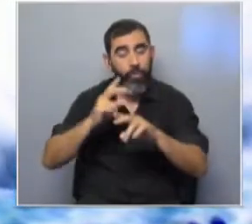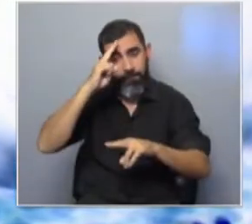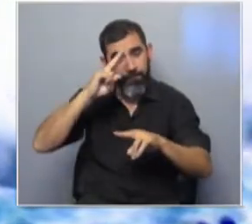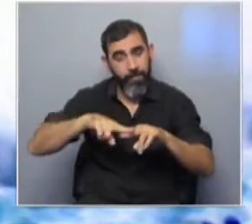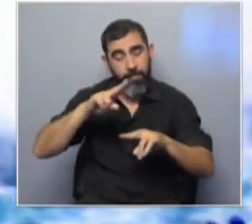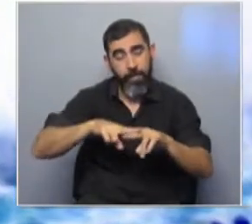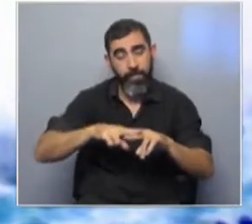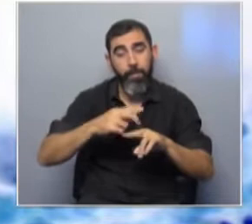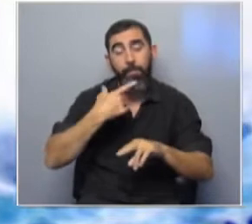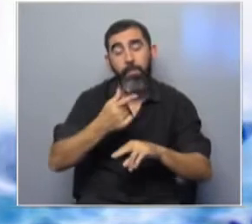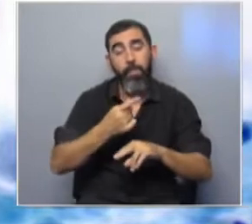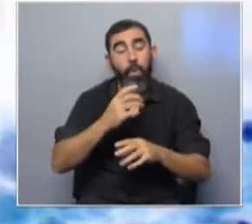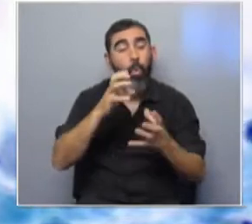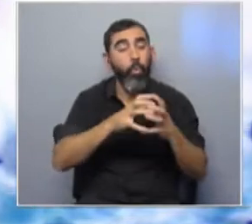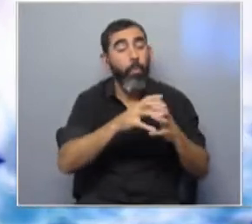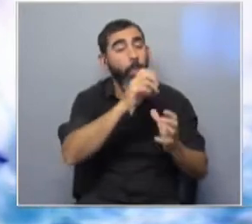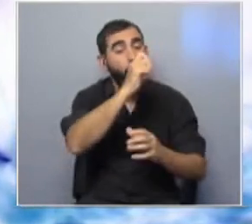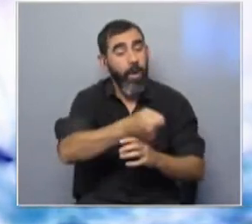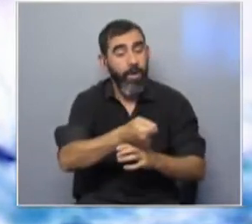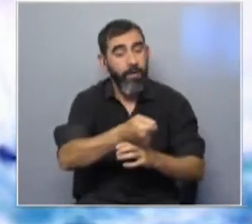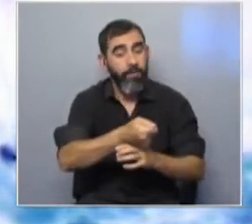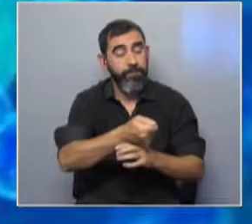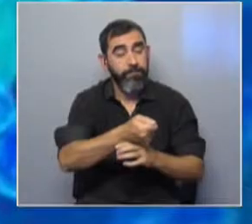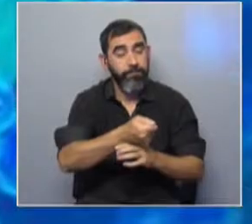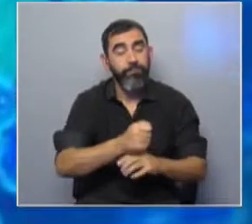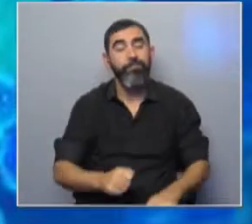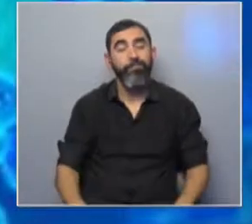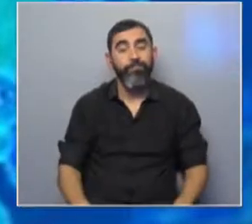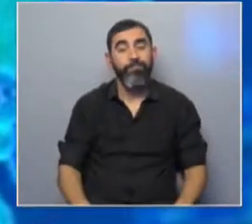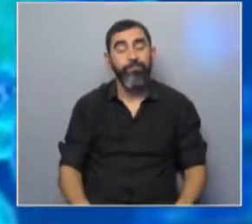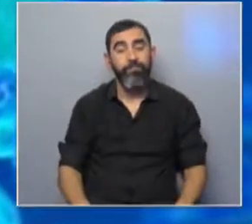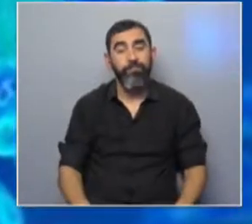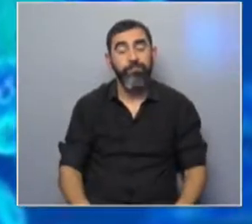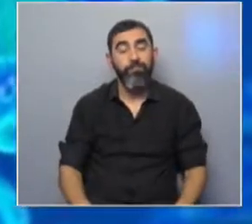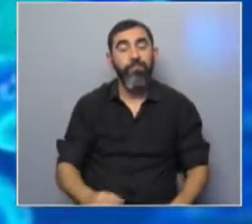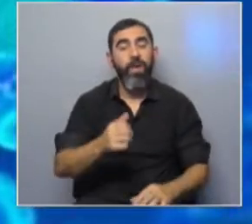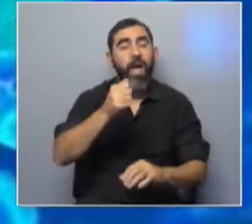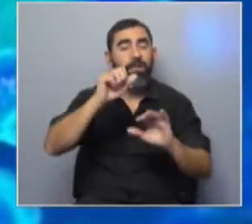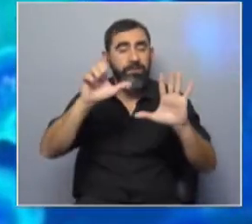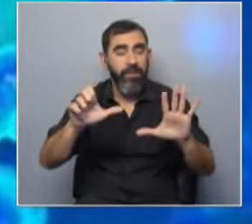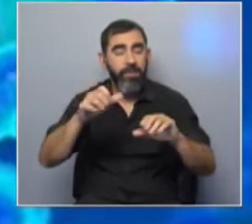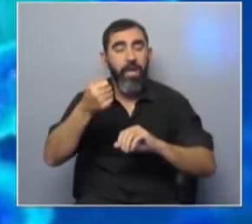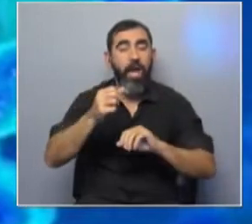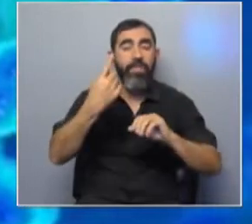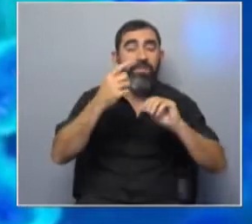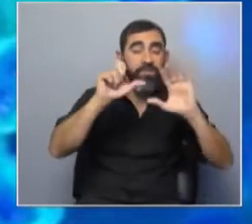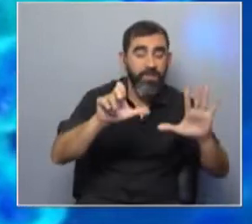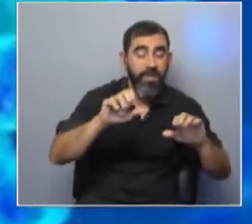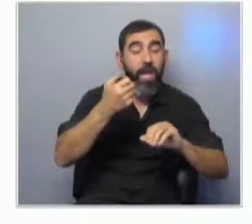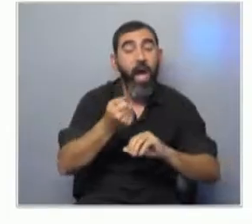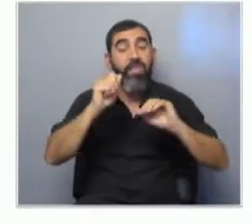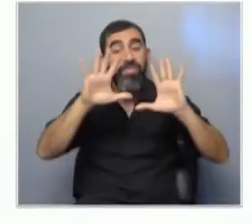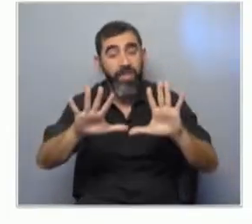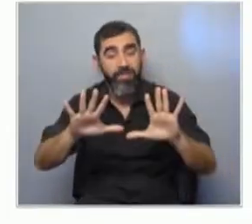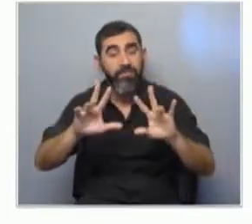Por ejemplo, los de la especie A, muchos coxsackievirus del tipo A, como el coxsackievirus A6, el coxsackievirus A16 y el A10,